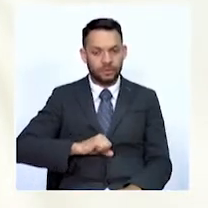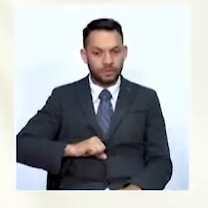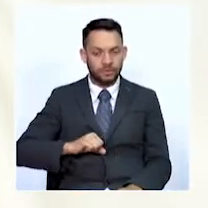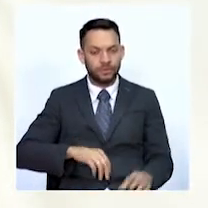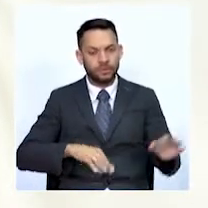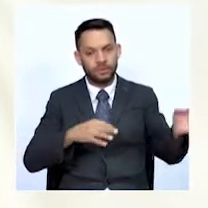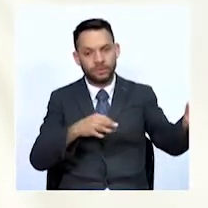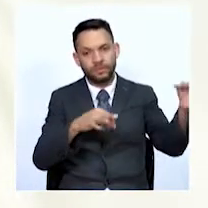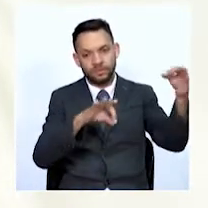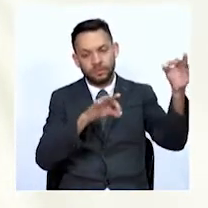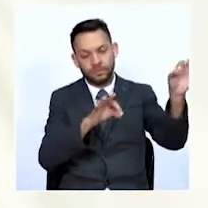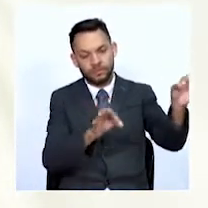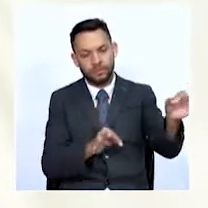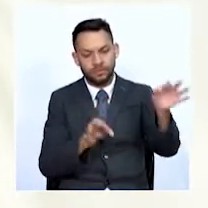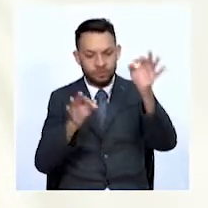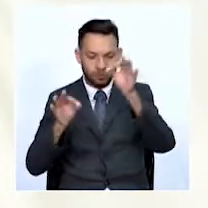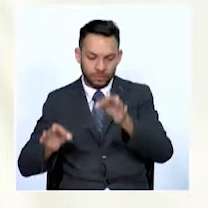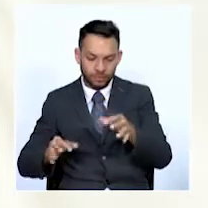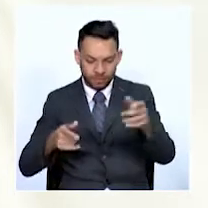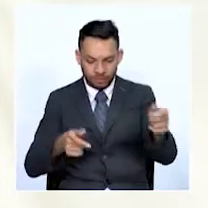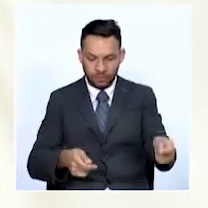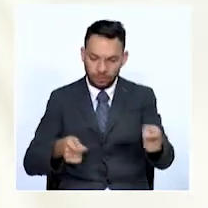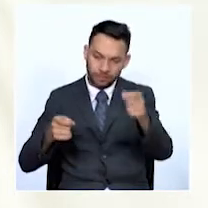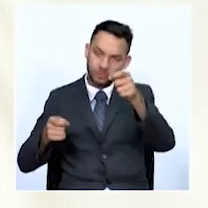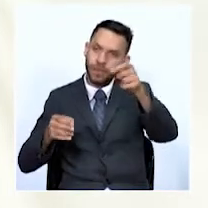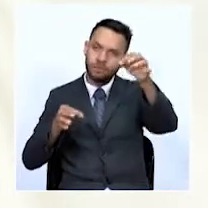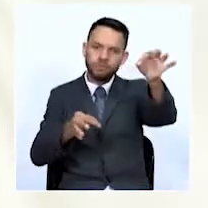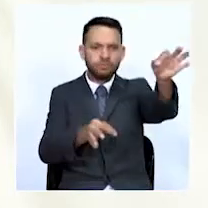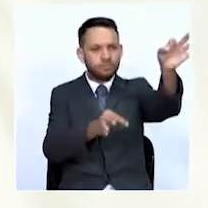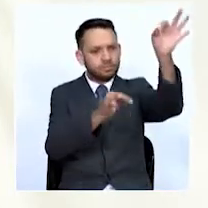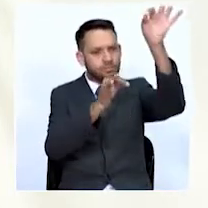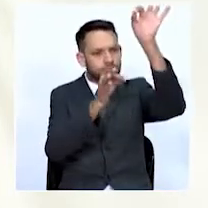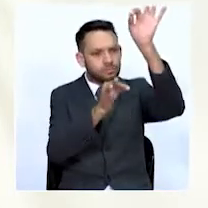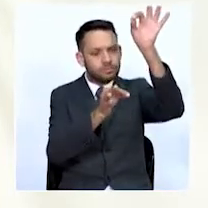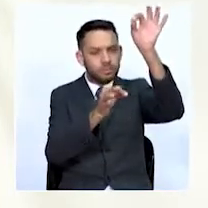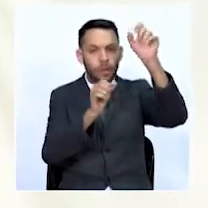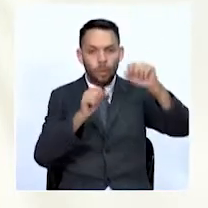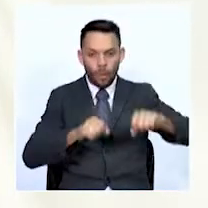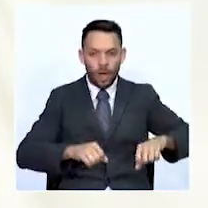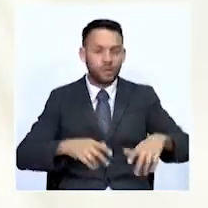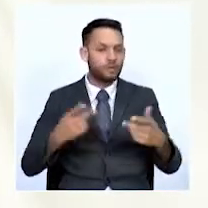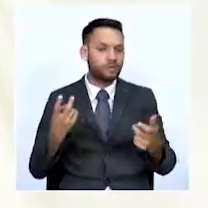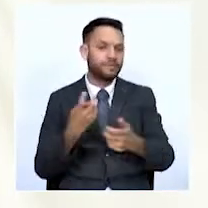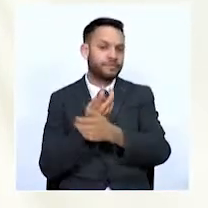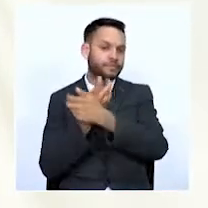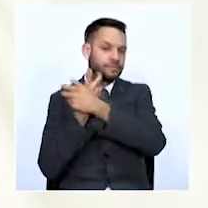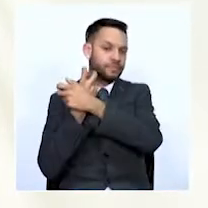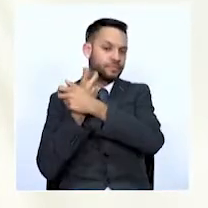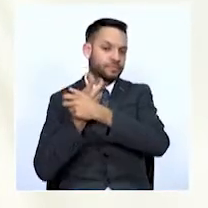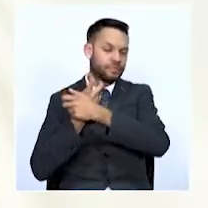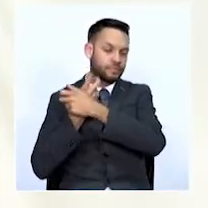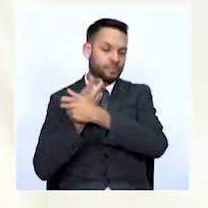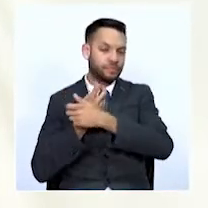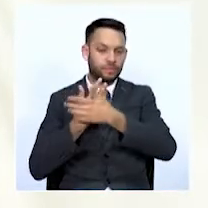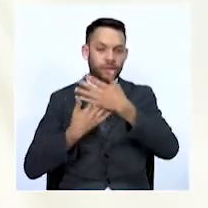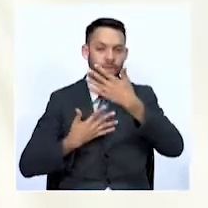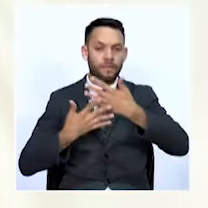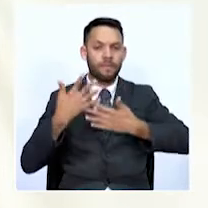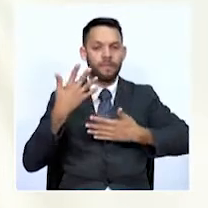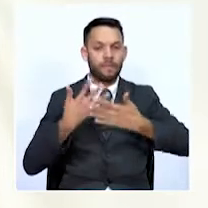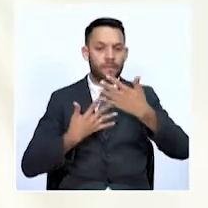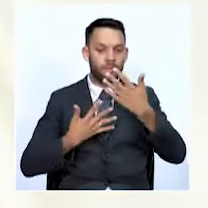métodos ecográficos. Entonces uno puede hacer una ecografía de rodilla, de hombro, de articulaciones y en este